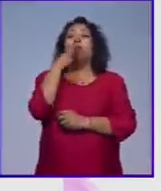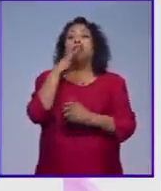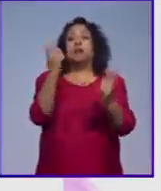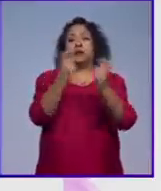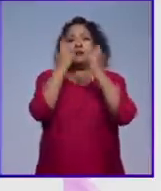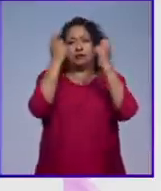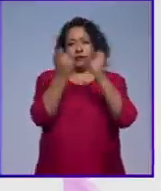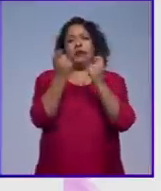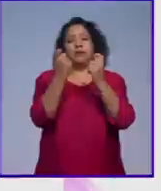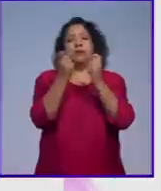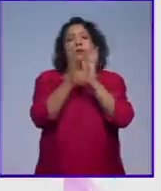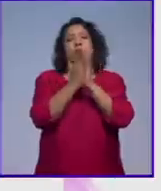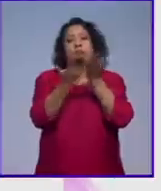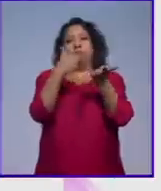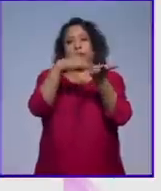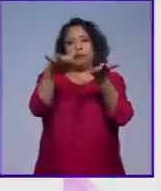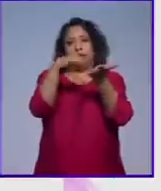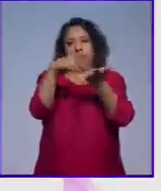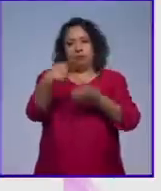Cuéntale México.